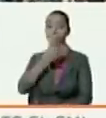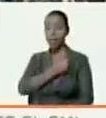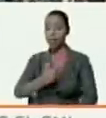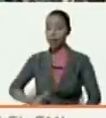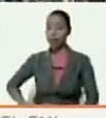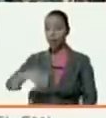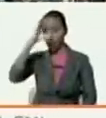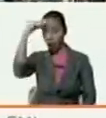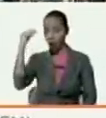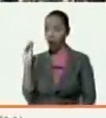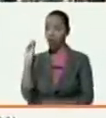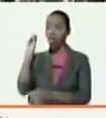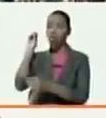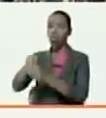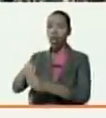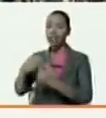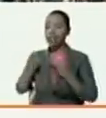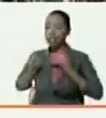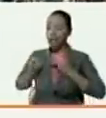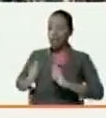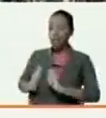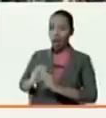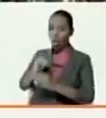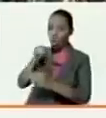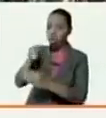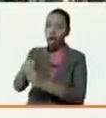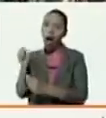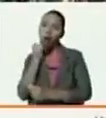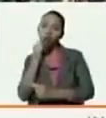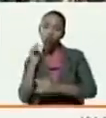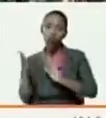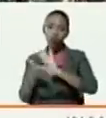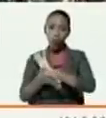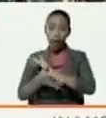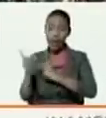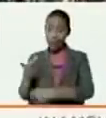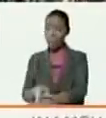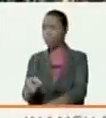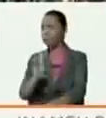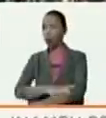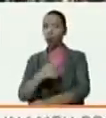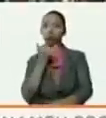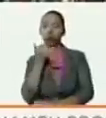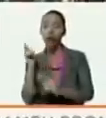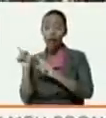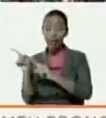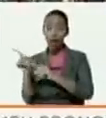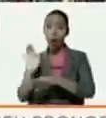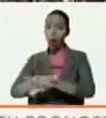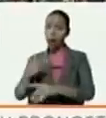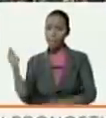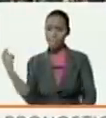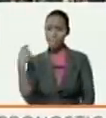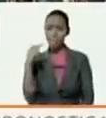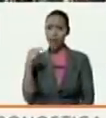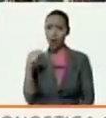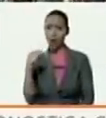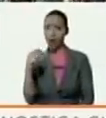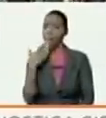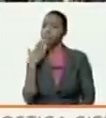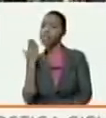Unidos pueda cometer, intentar invadir a Venezuela. El peor error, porque los que menos deben estar pidiendo